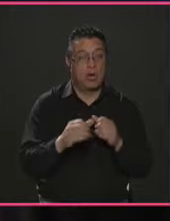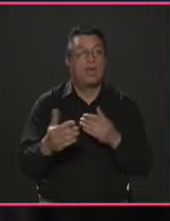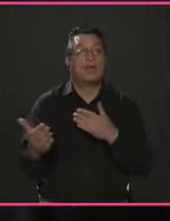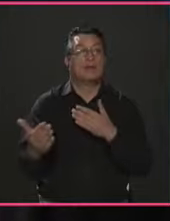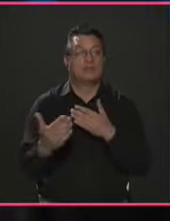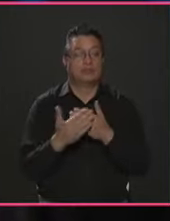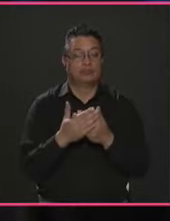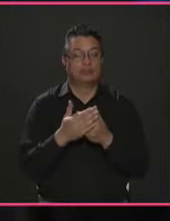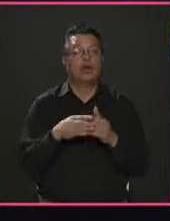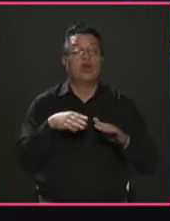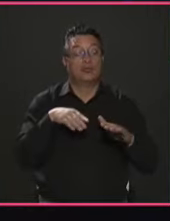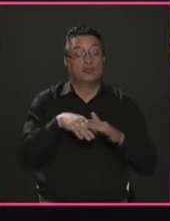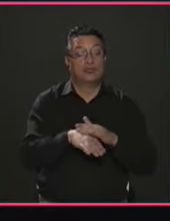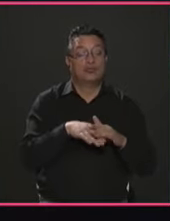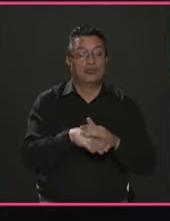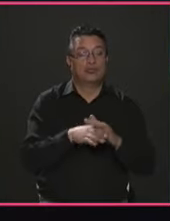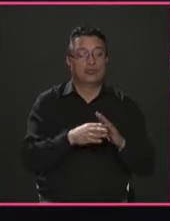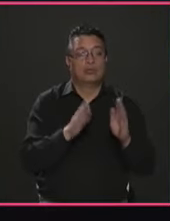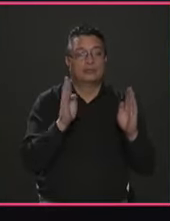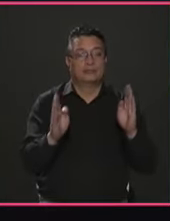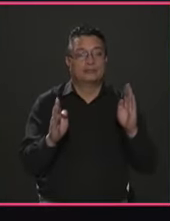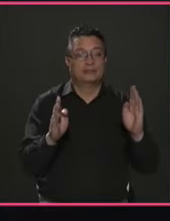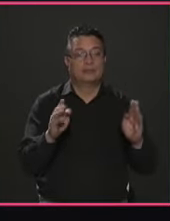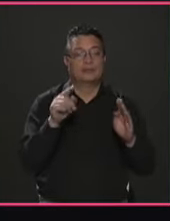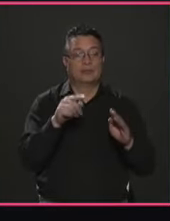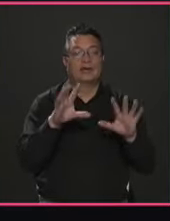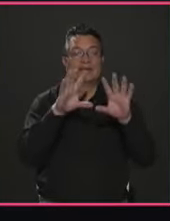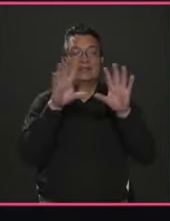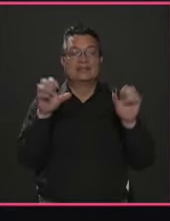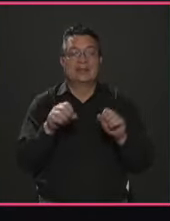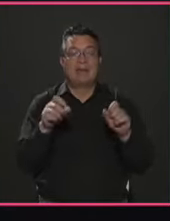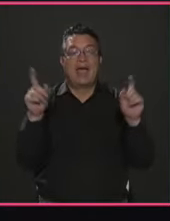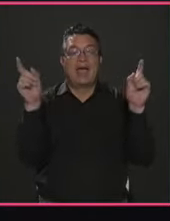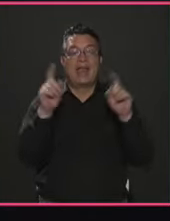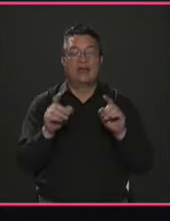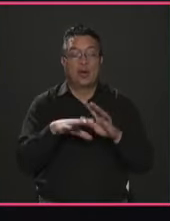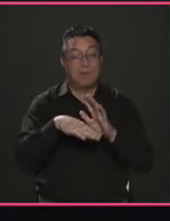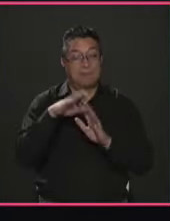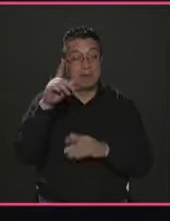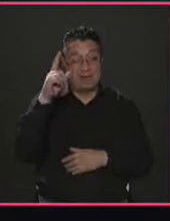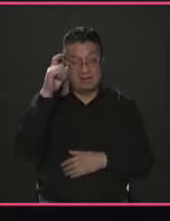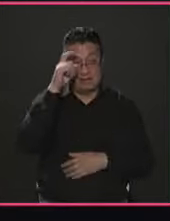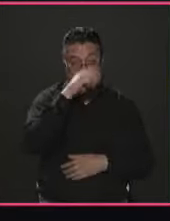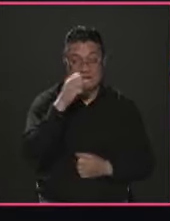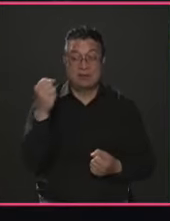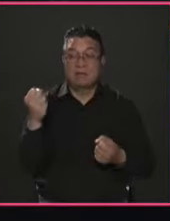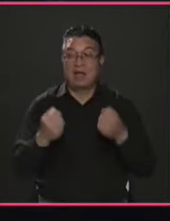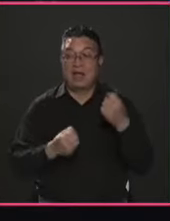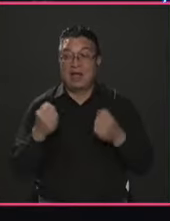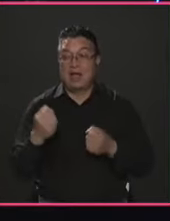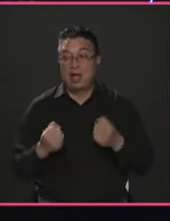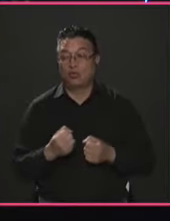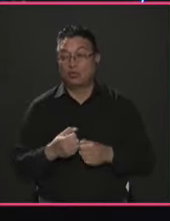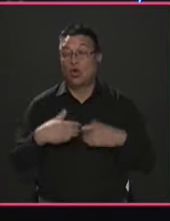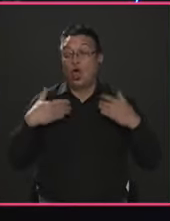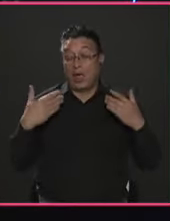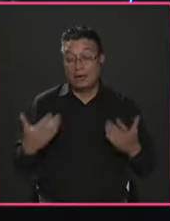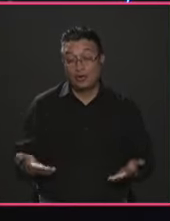en el almacenamiento estacionario para los sistemas eléctricos es más difícil para los vehículos